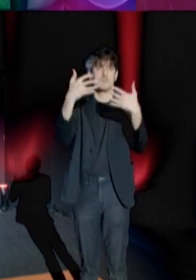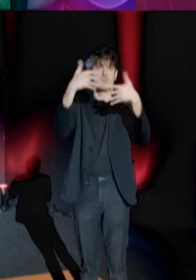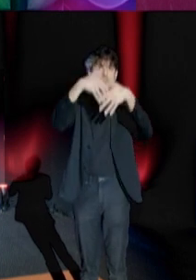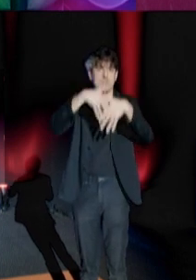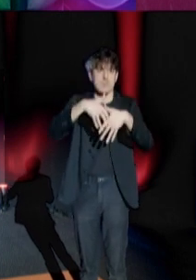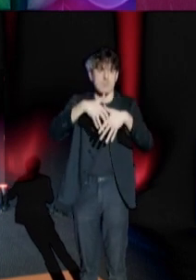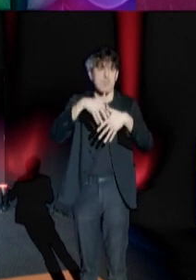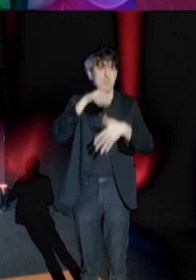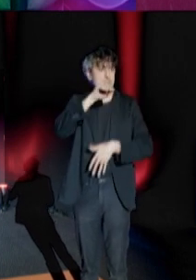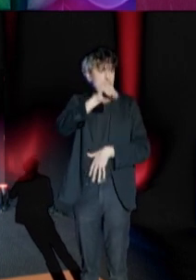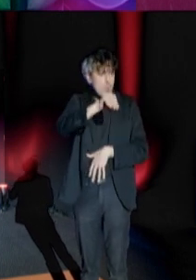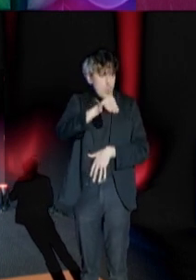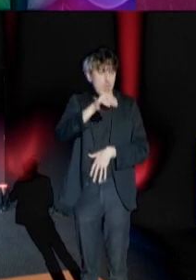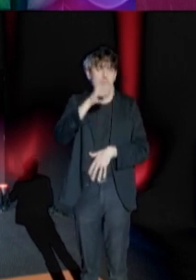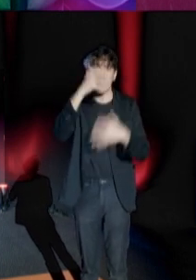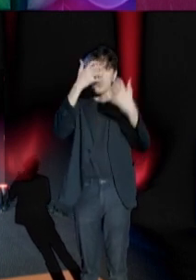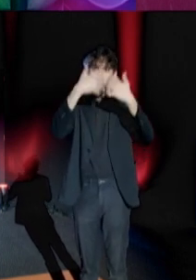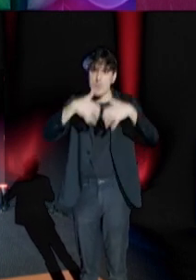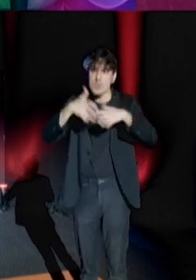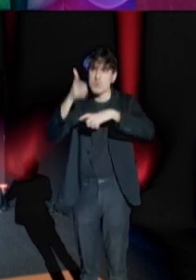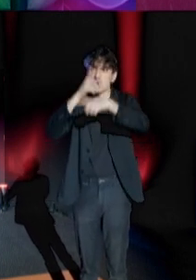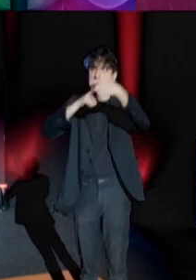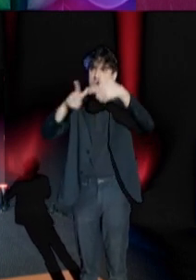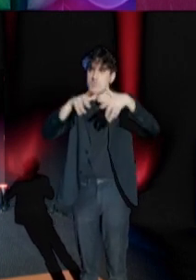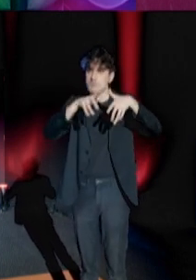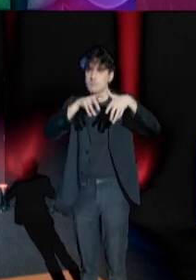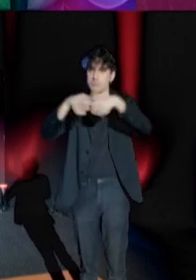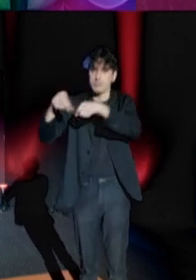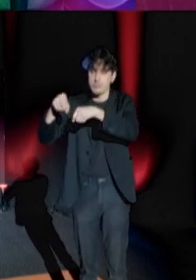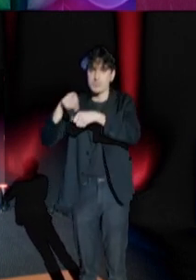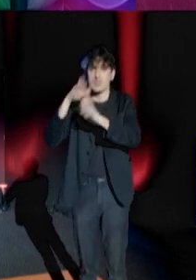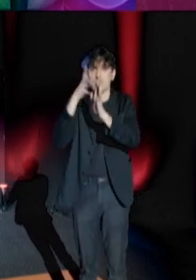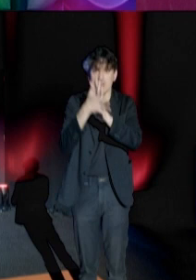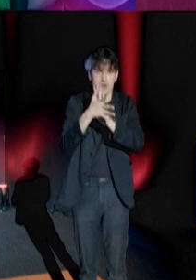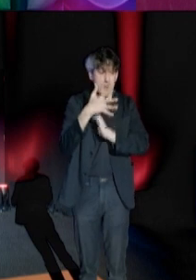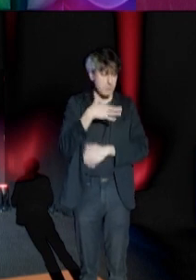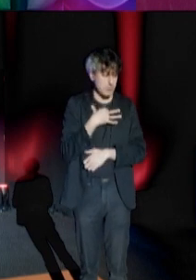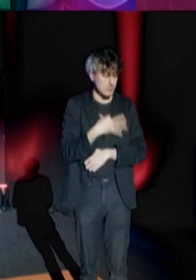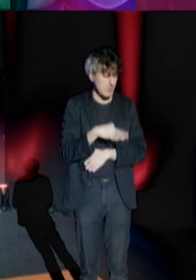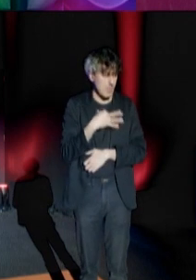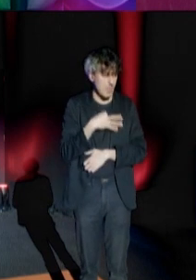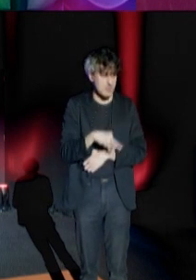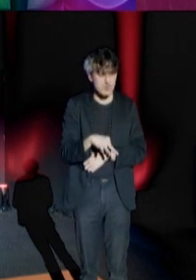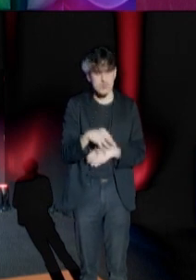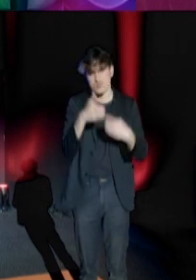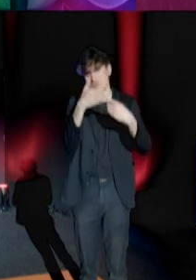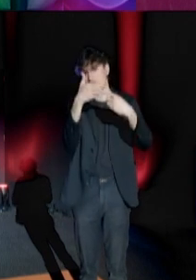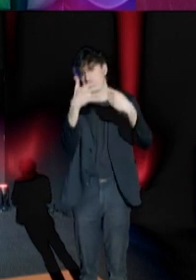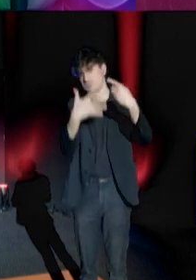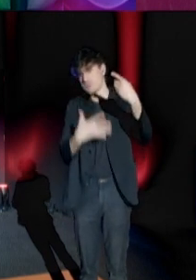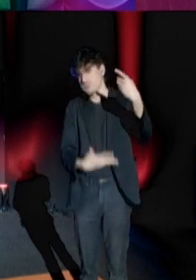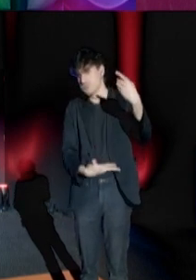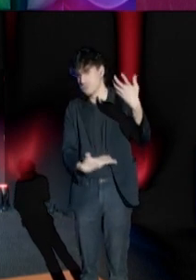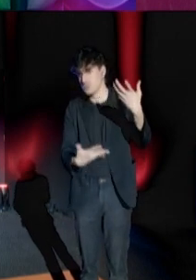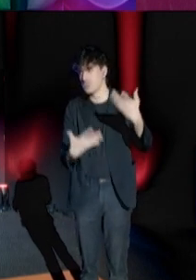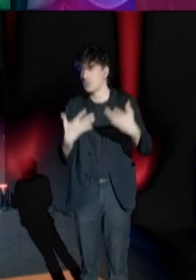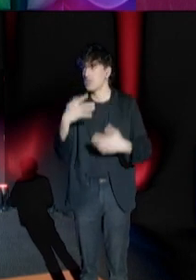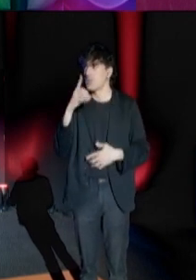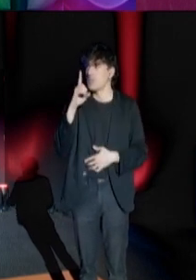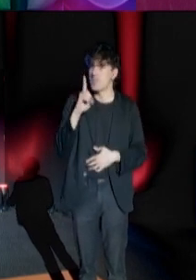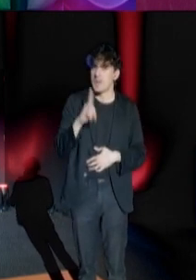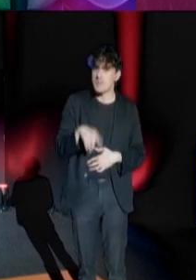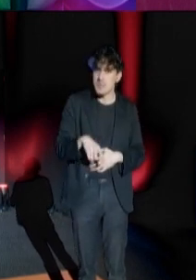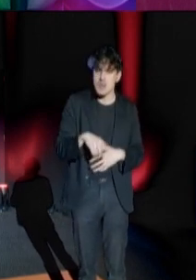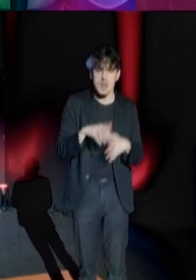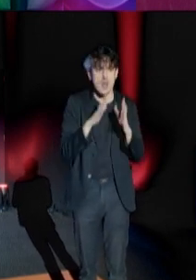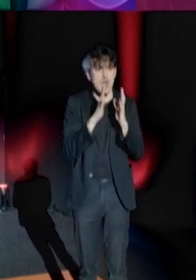reservar un viaje es decir puedes hacer las dos dimensiones las posibilidades en este sentido son inmensas hemos desarrollado